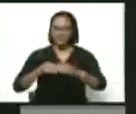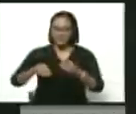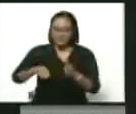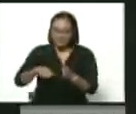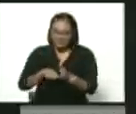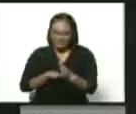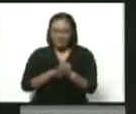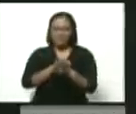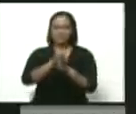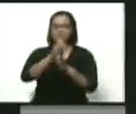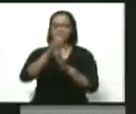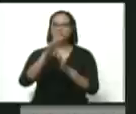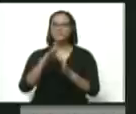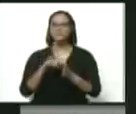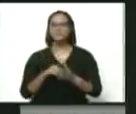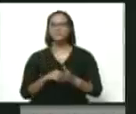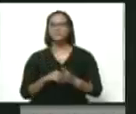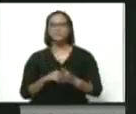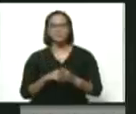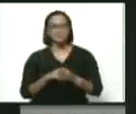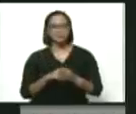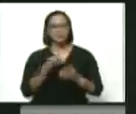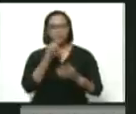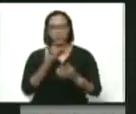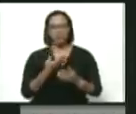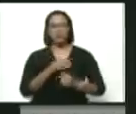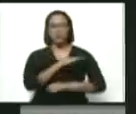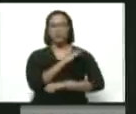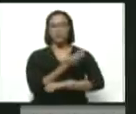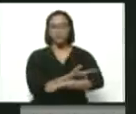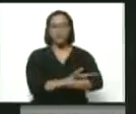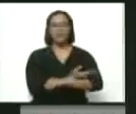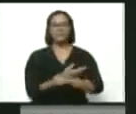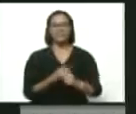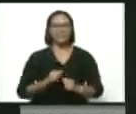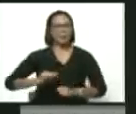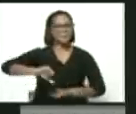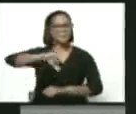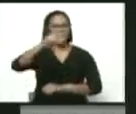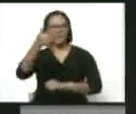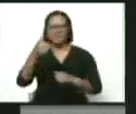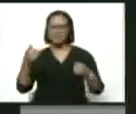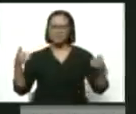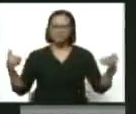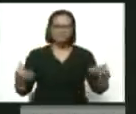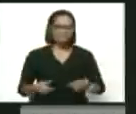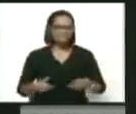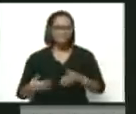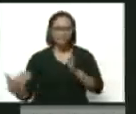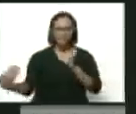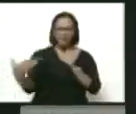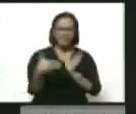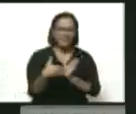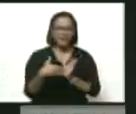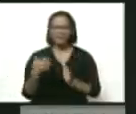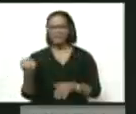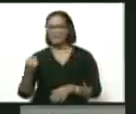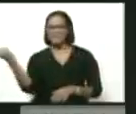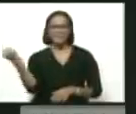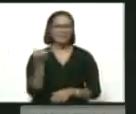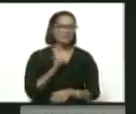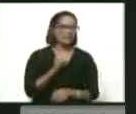desde, bueno, la intensidad de la máxima presión, ataques, intentos de